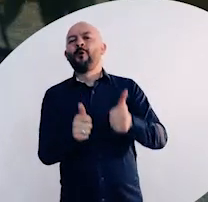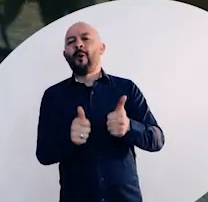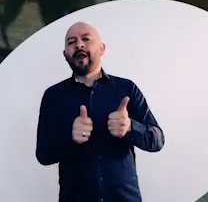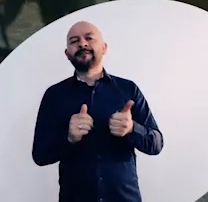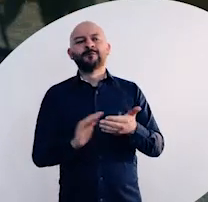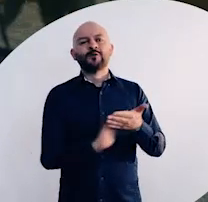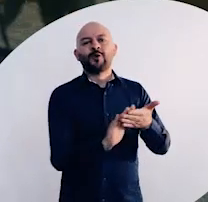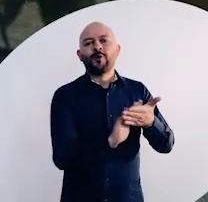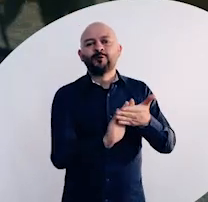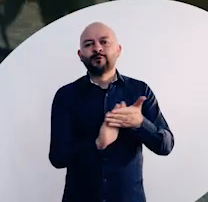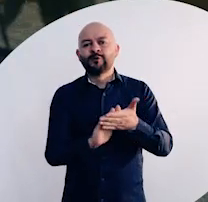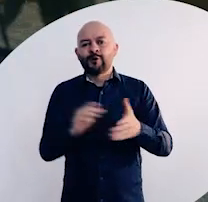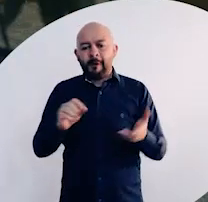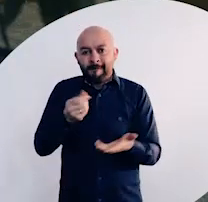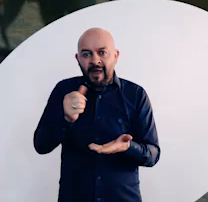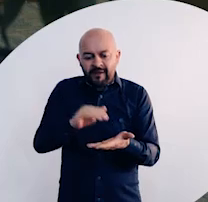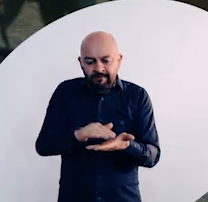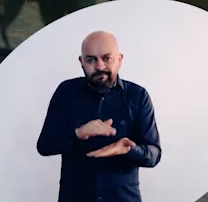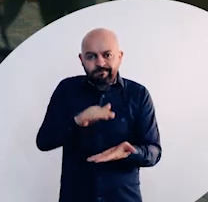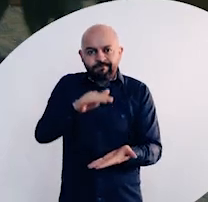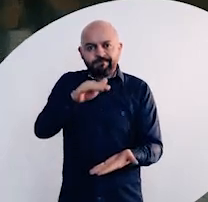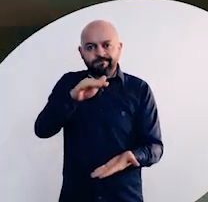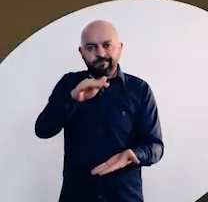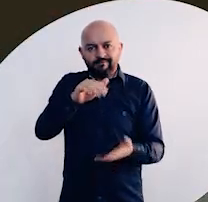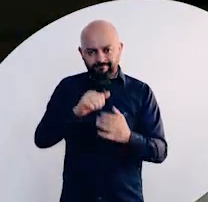opciones de optimización.